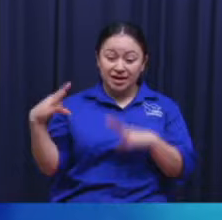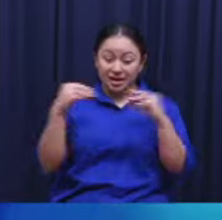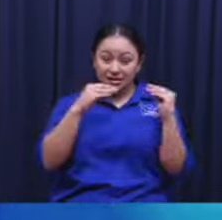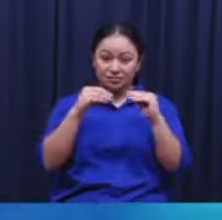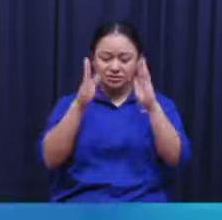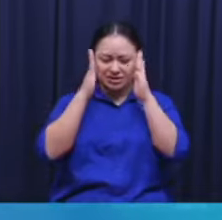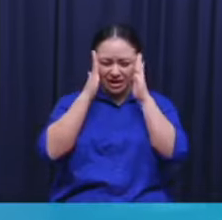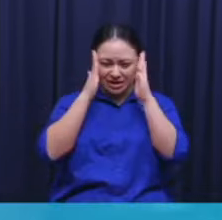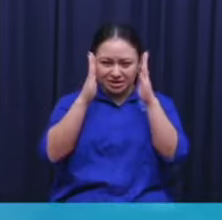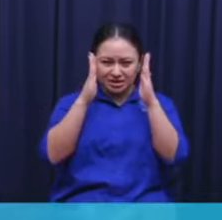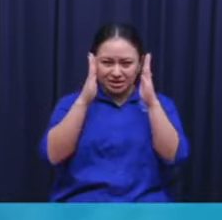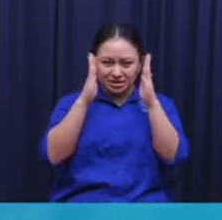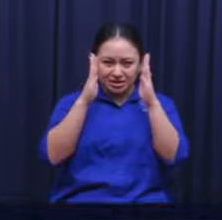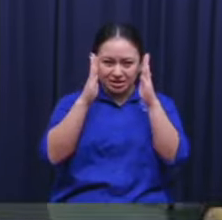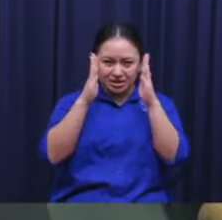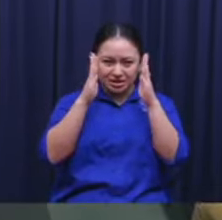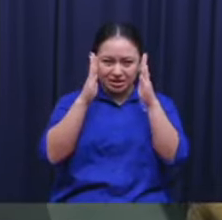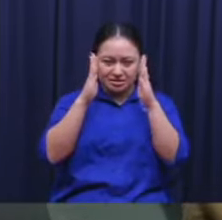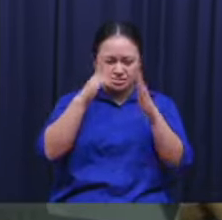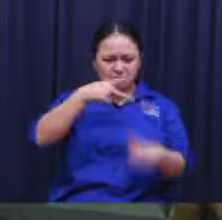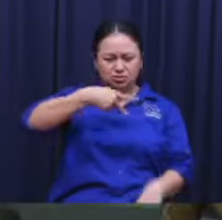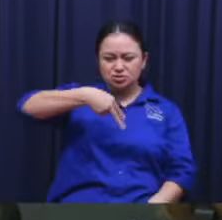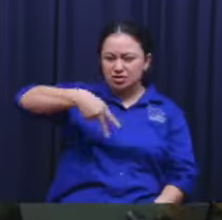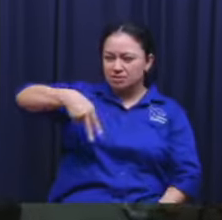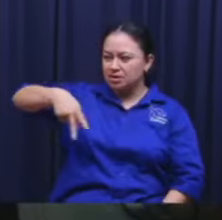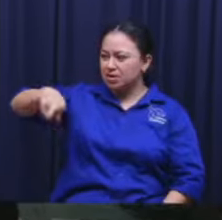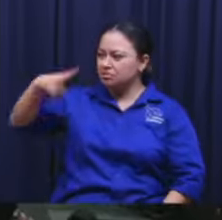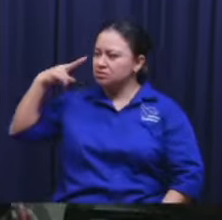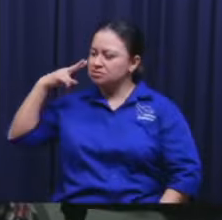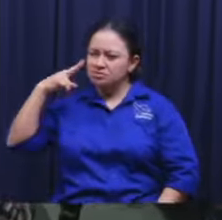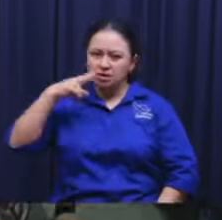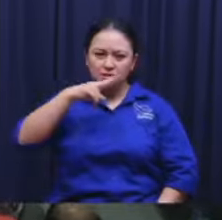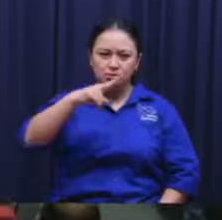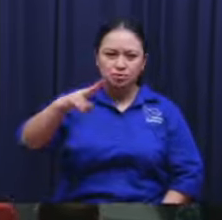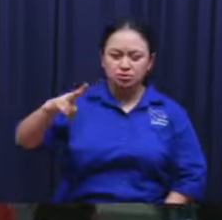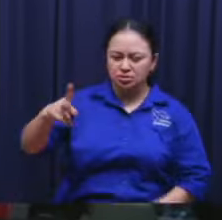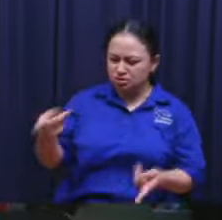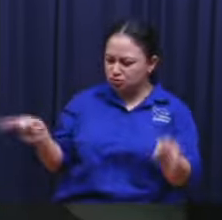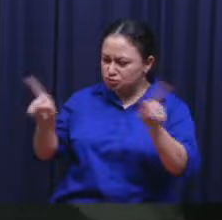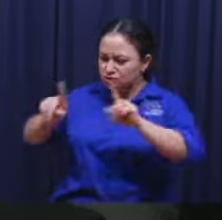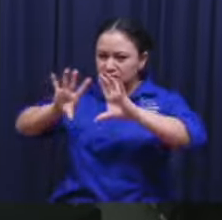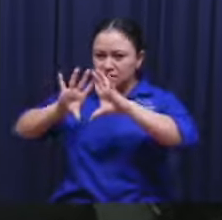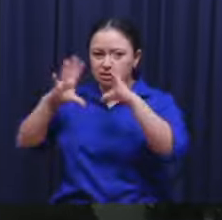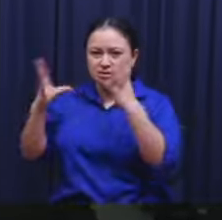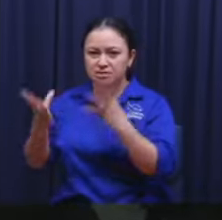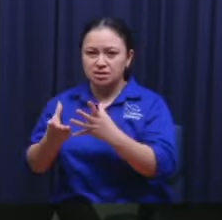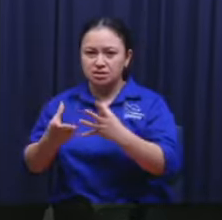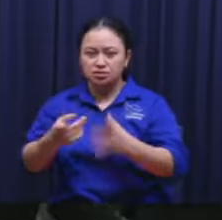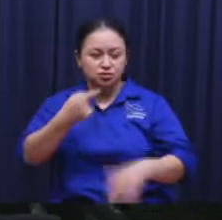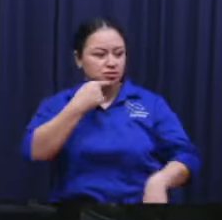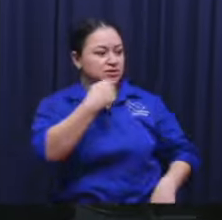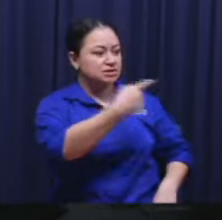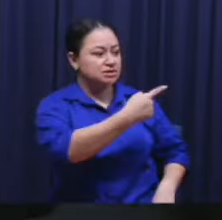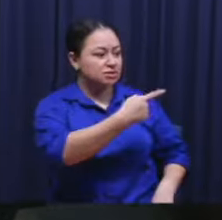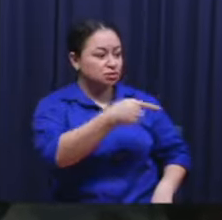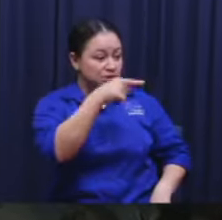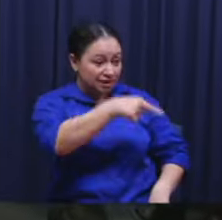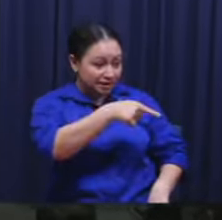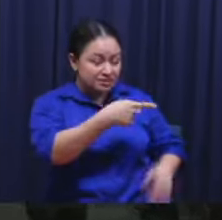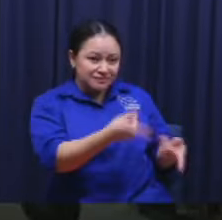estamos afuera, mientras vamos caminando, mientras estamos viendo lo que está pasando, estar alertando a los demás. Vos ya te diste cuenta de lo que está